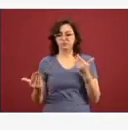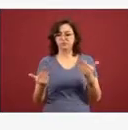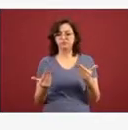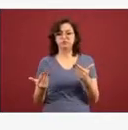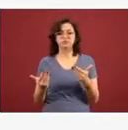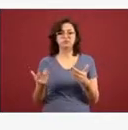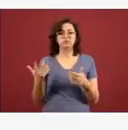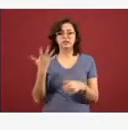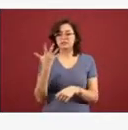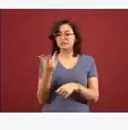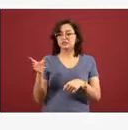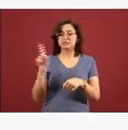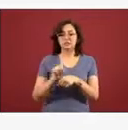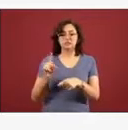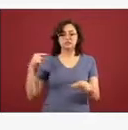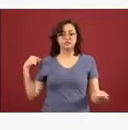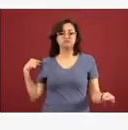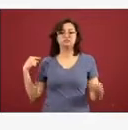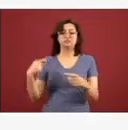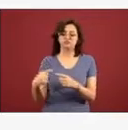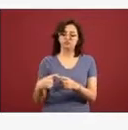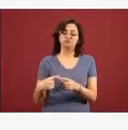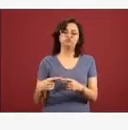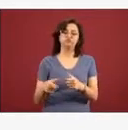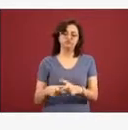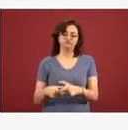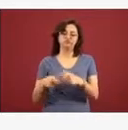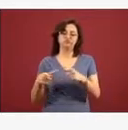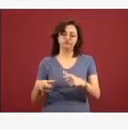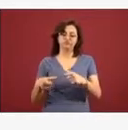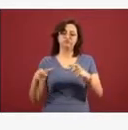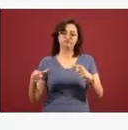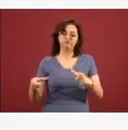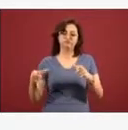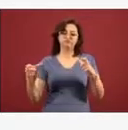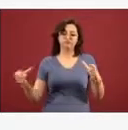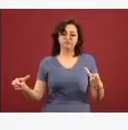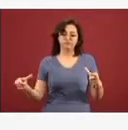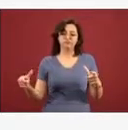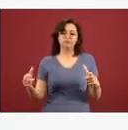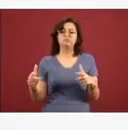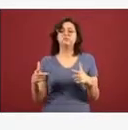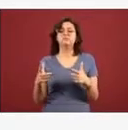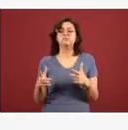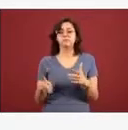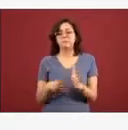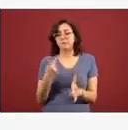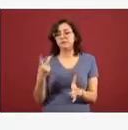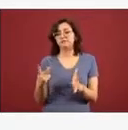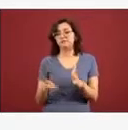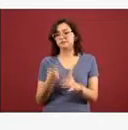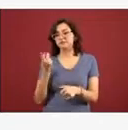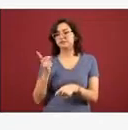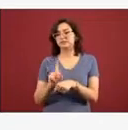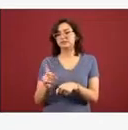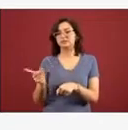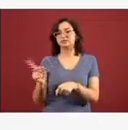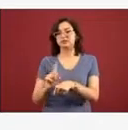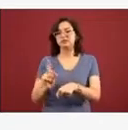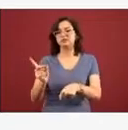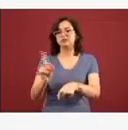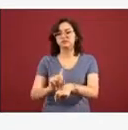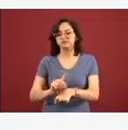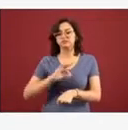últimos 5 días una tendencia ascendente, ¿no?, que se va dando día con día en la medida que se